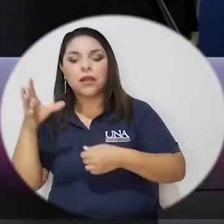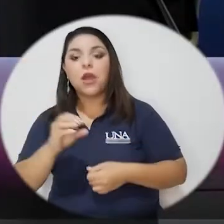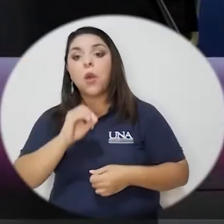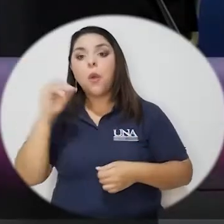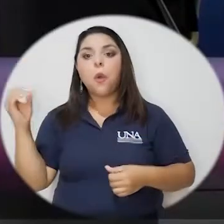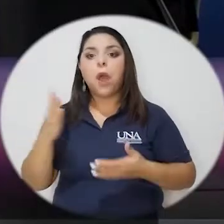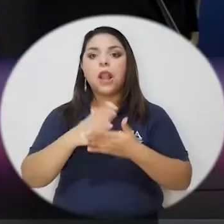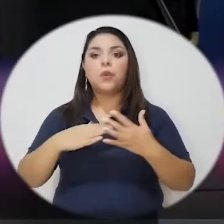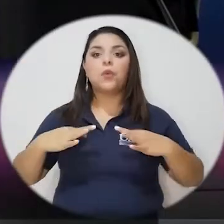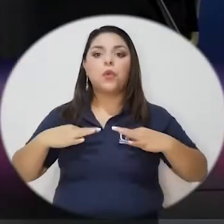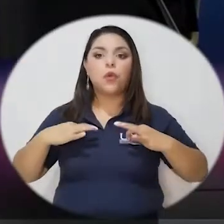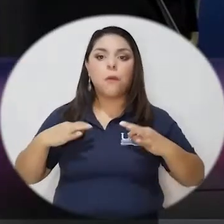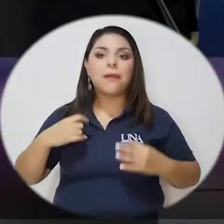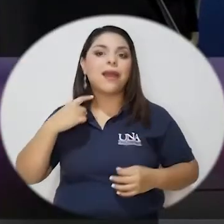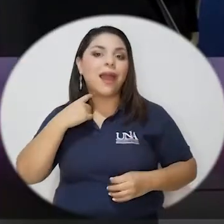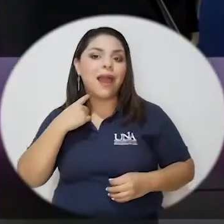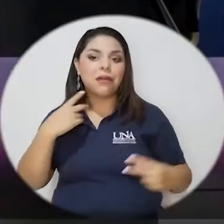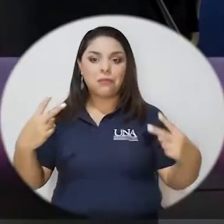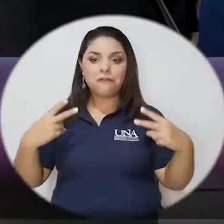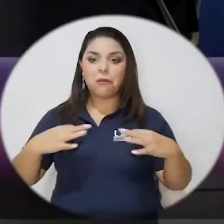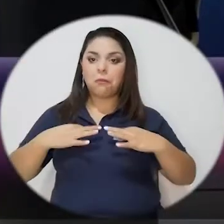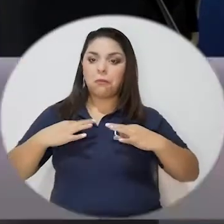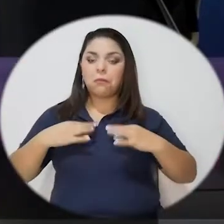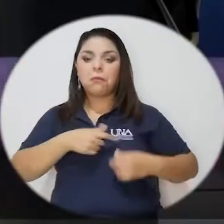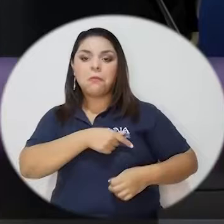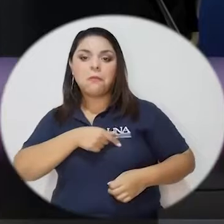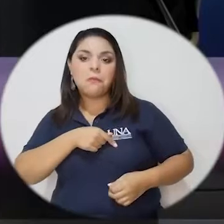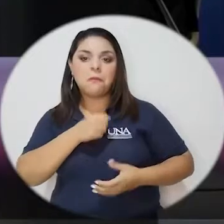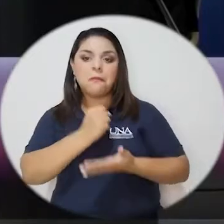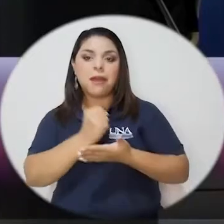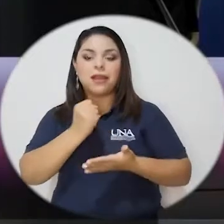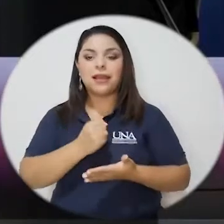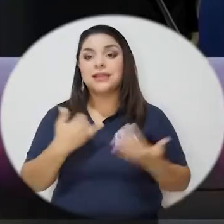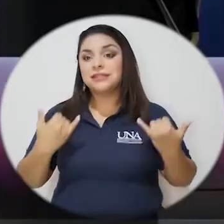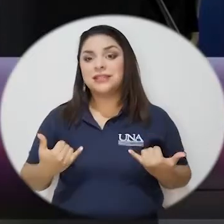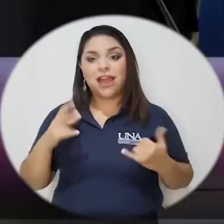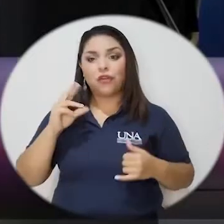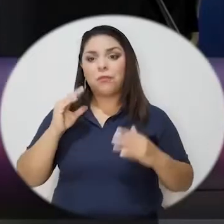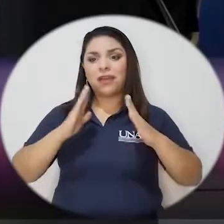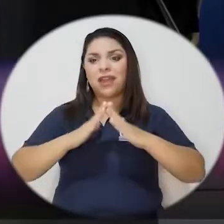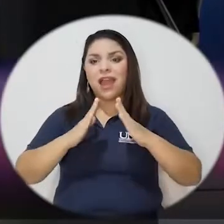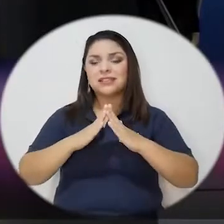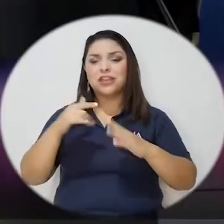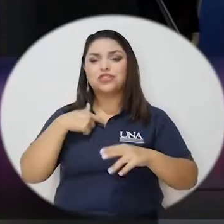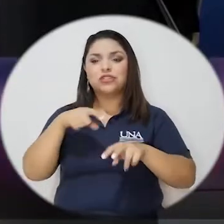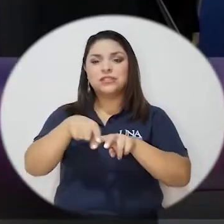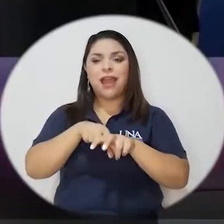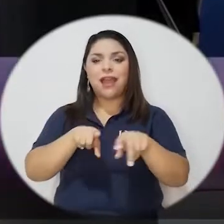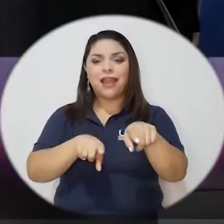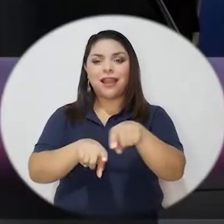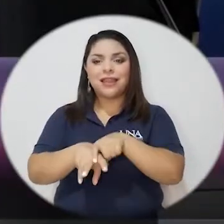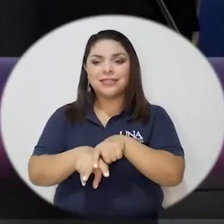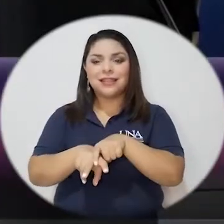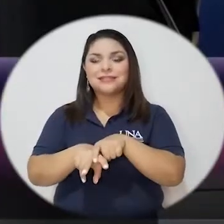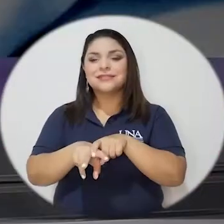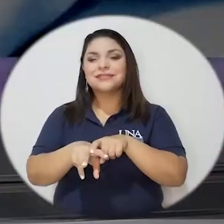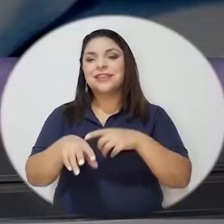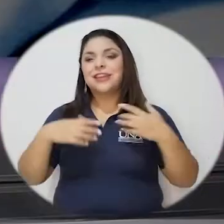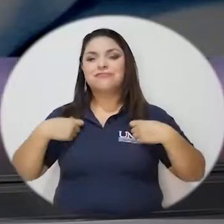o cierta ropa carita, para que me vieran que andaba cierta marca ahí. Todo eso no, porque ahora en la casa yo ando mis chancletas